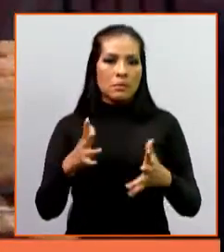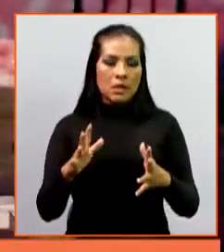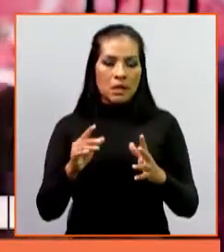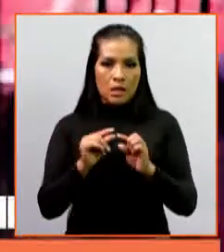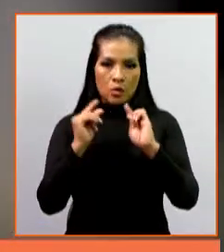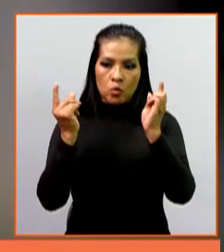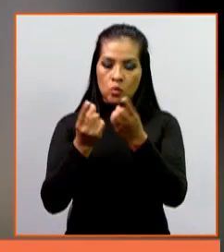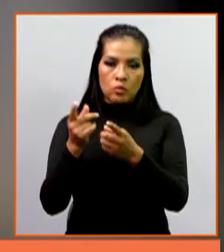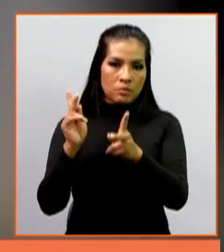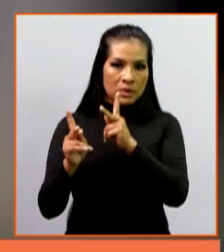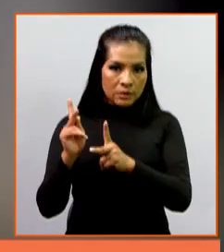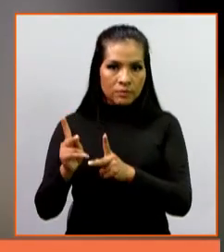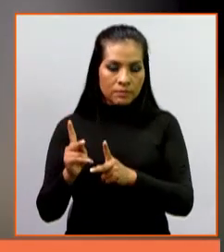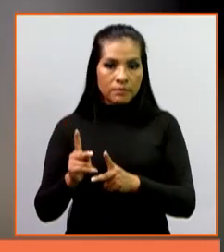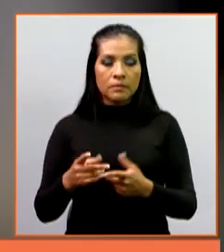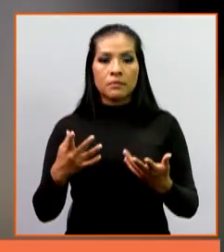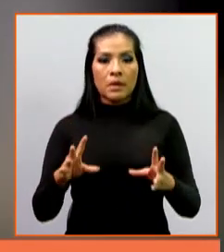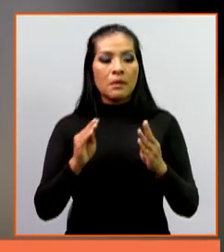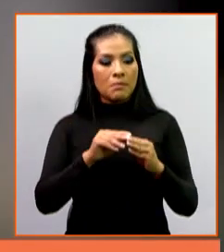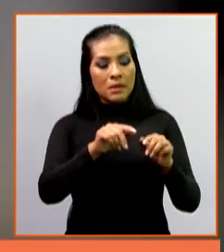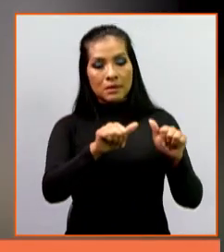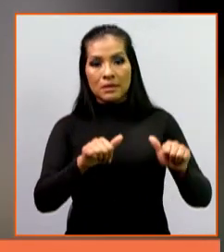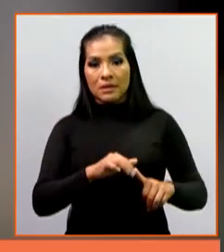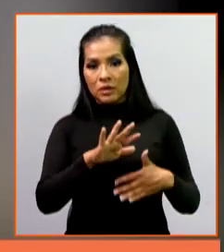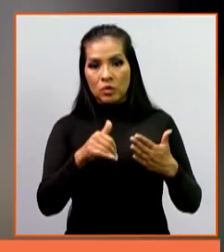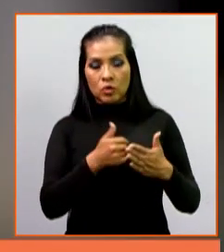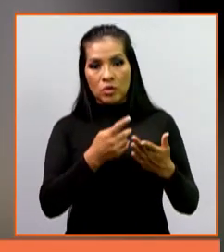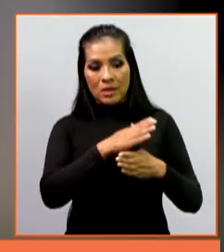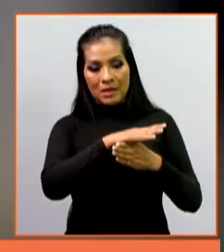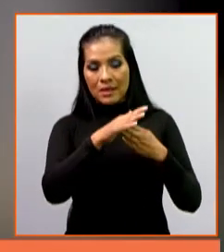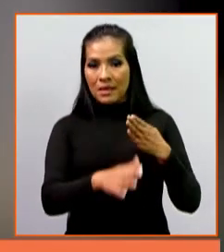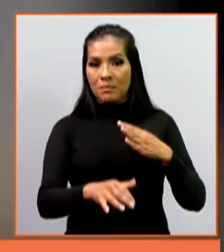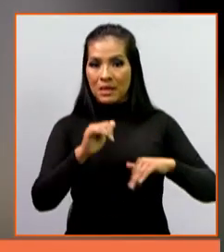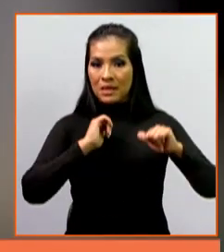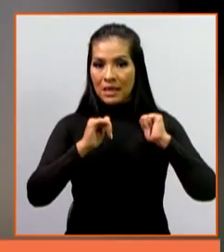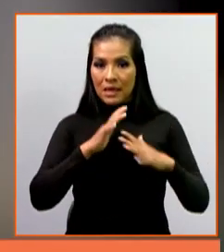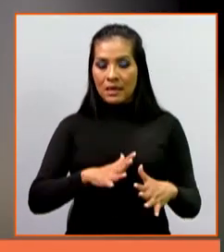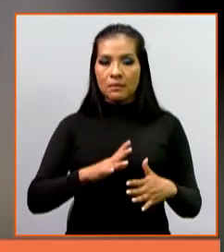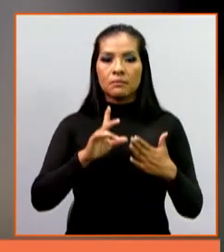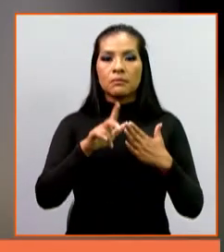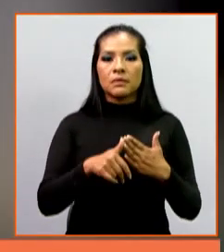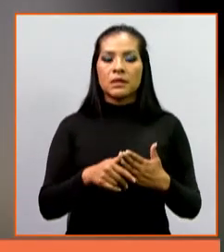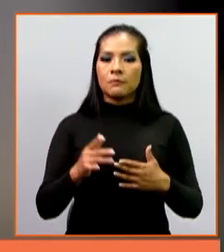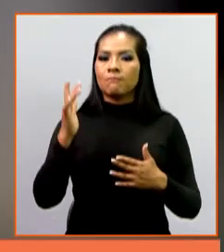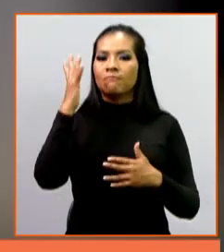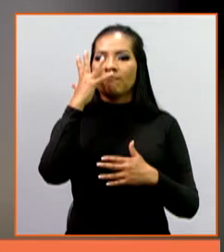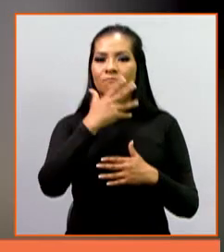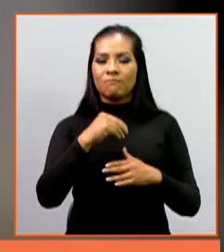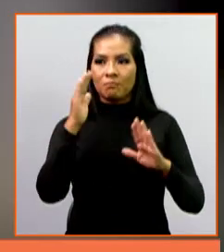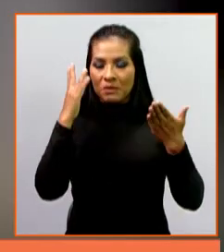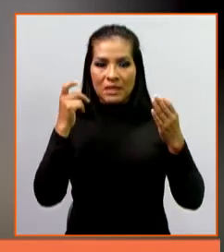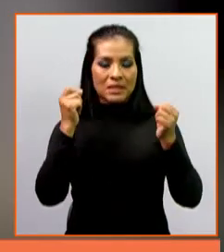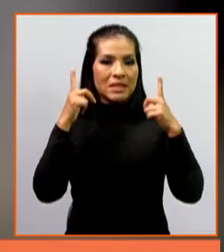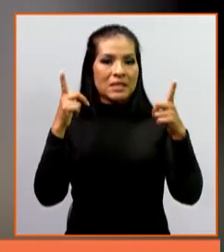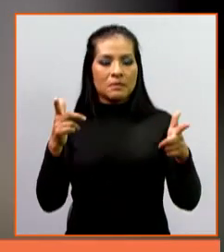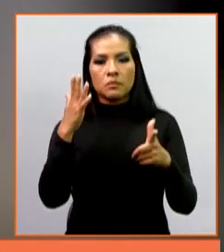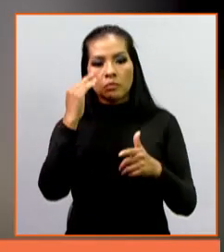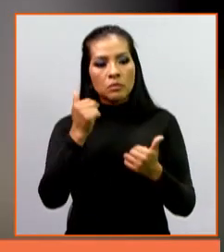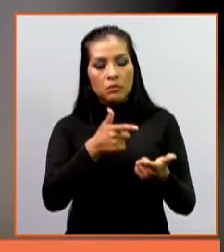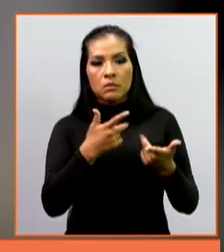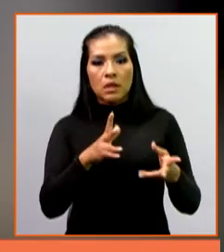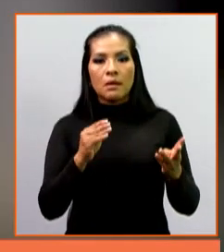hemos contado que va a haber después de la presentación es el desmontaje, ¿no? Caro nos va a compartir cómo